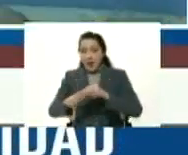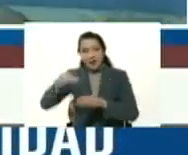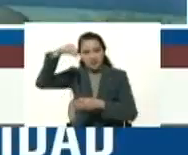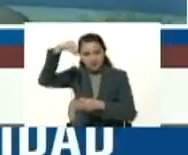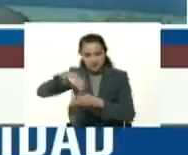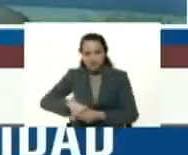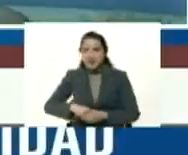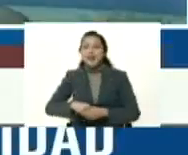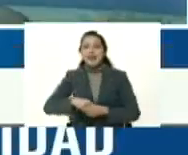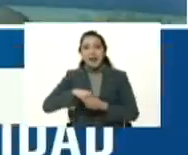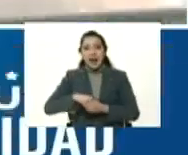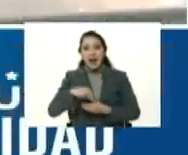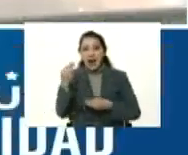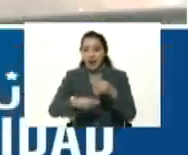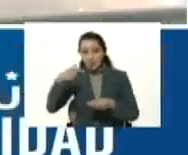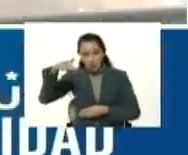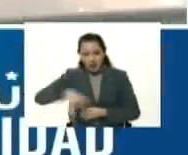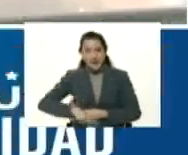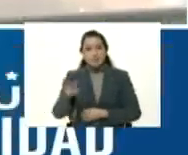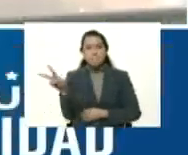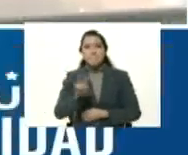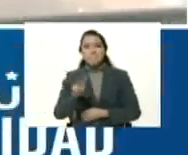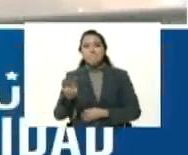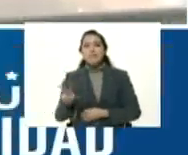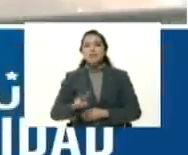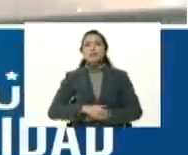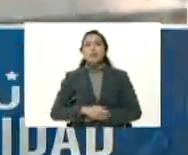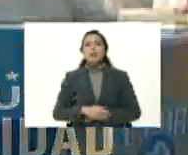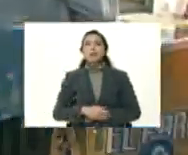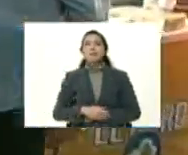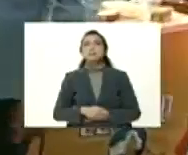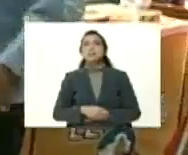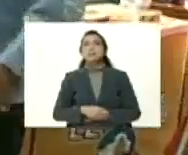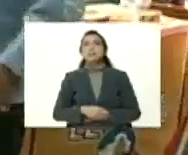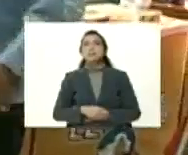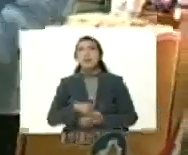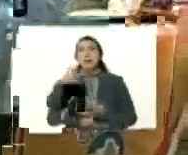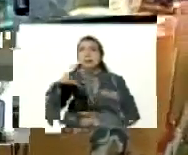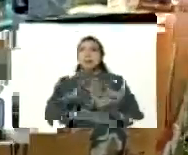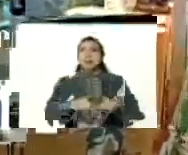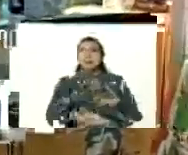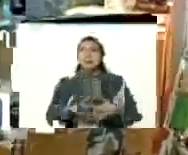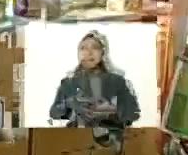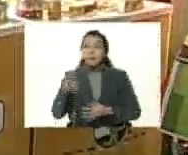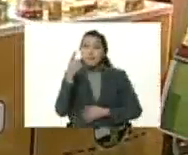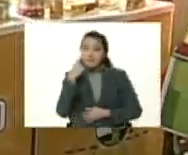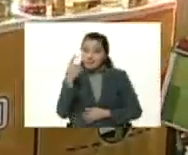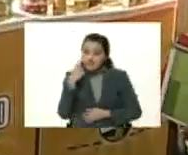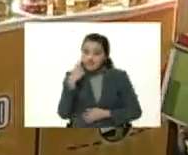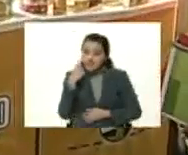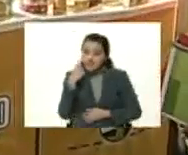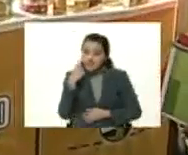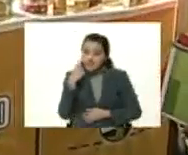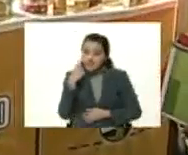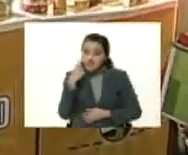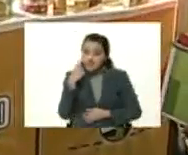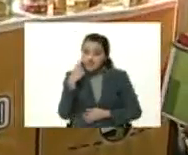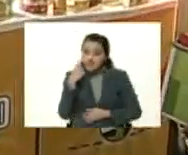producto nacional, por una orientación, y por supuesto eso apalanca toda la industria nacional. Cuenta que es una meta,